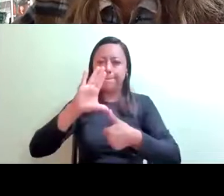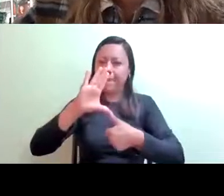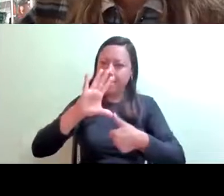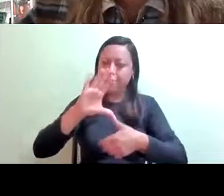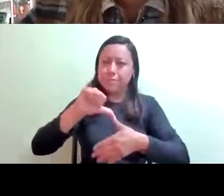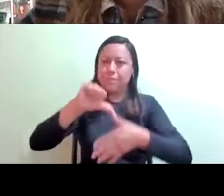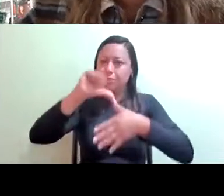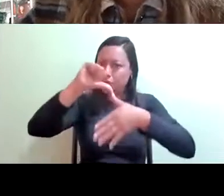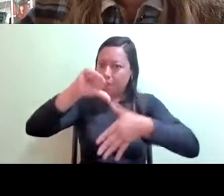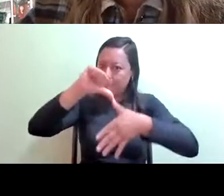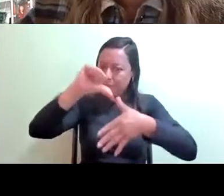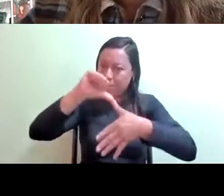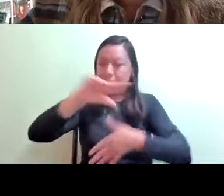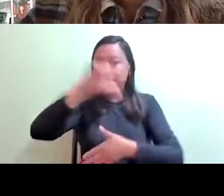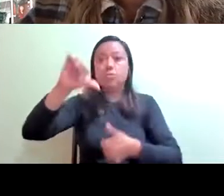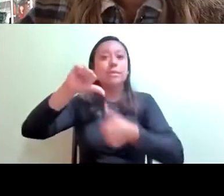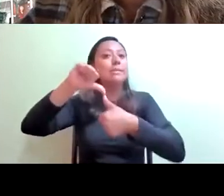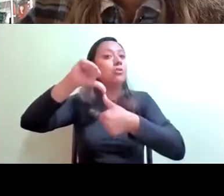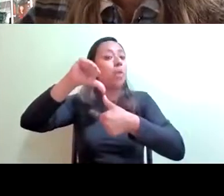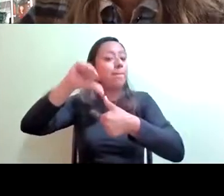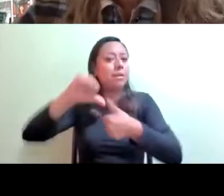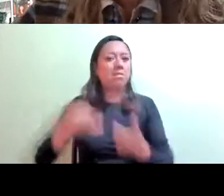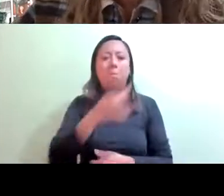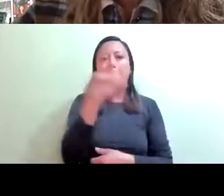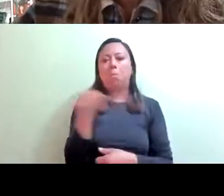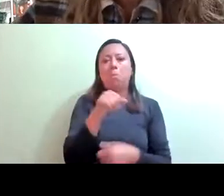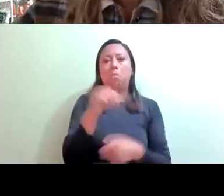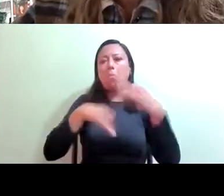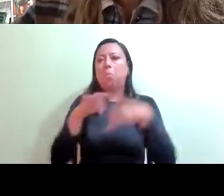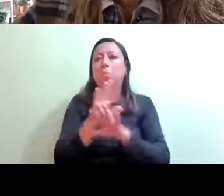aplausos, y luego ya después todo el mundo callado cuando